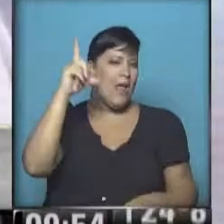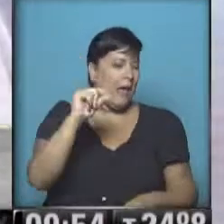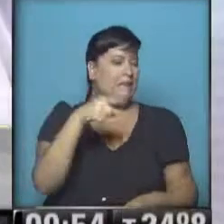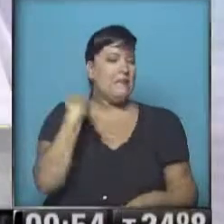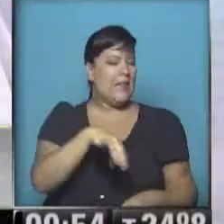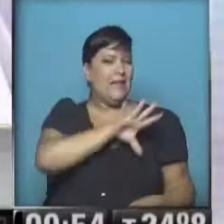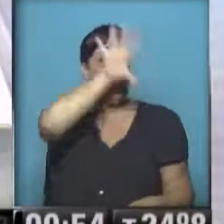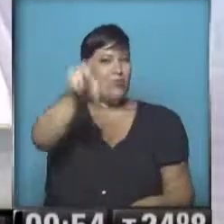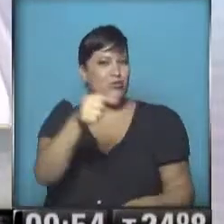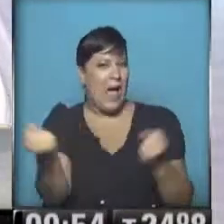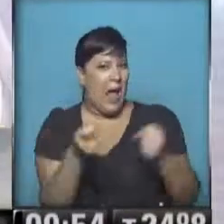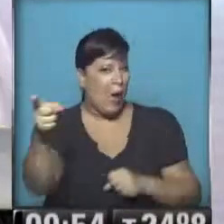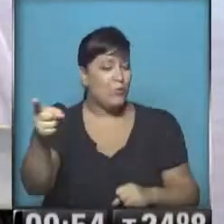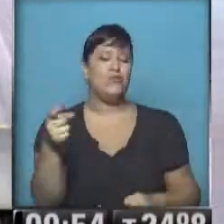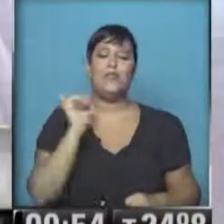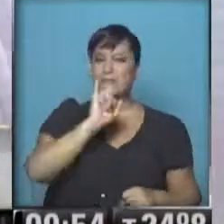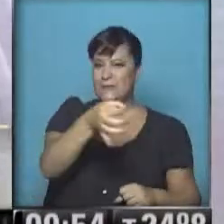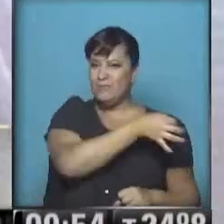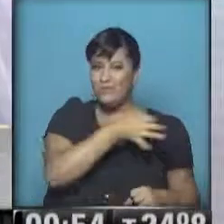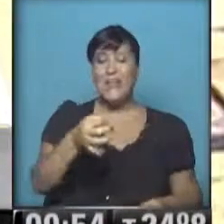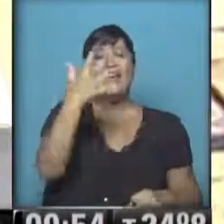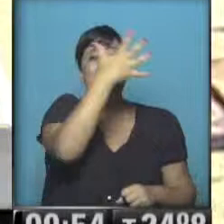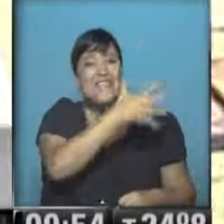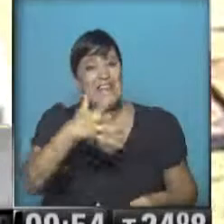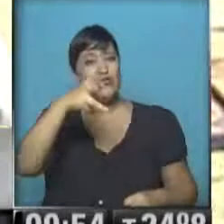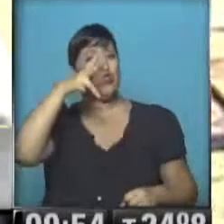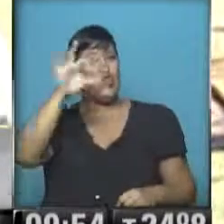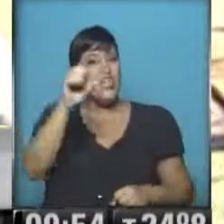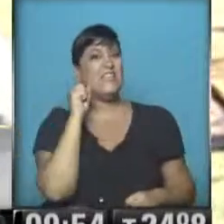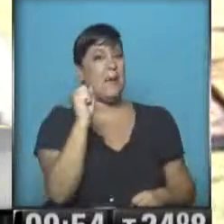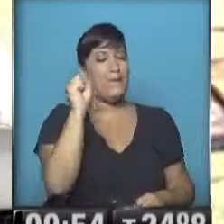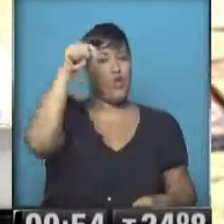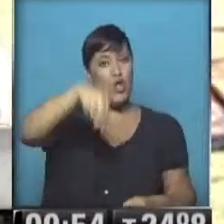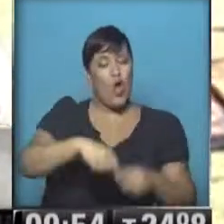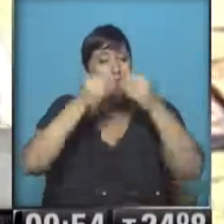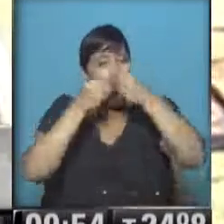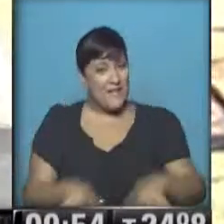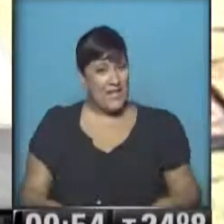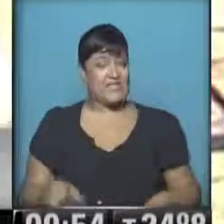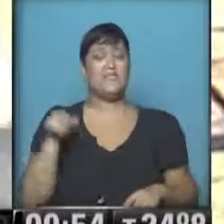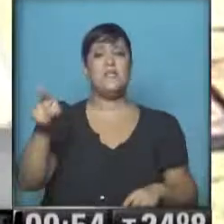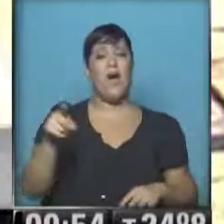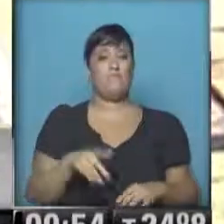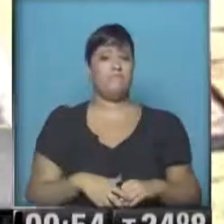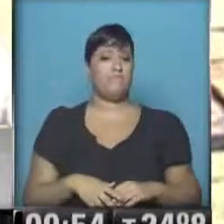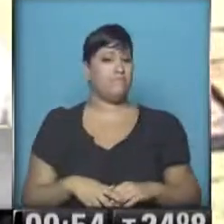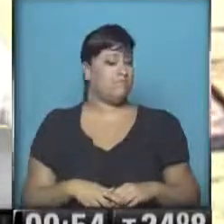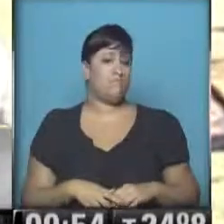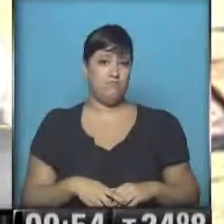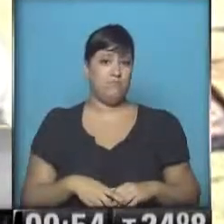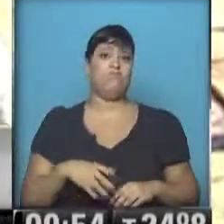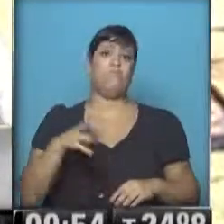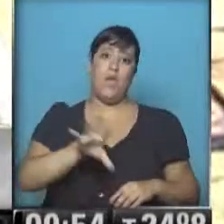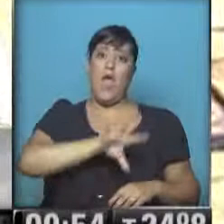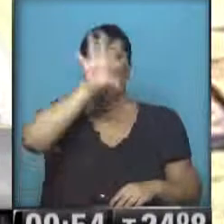de eso se trata efectivamente de lourdes 580 pesos en la nueva tarifa desde hoy se está cumpliendo los que vienen a retirar